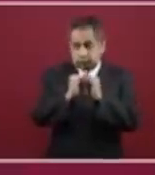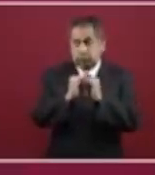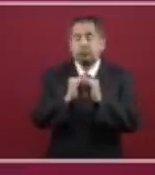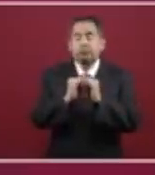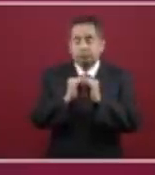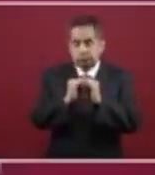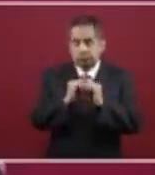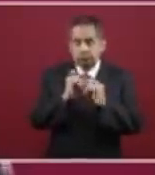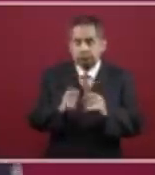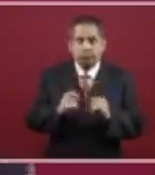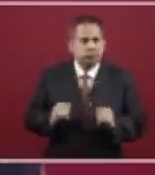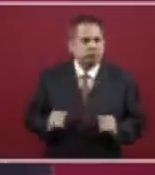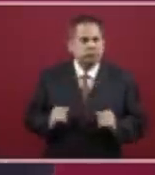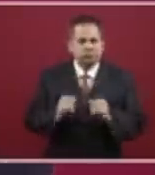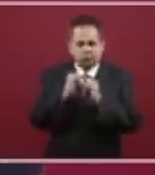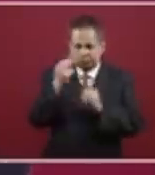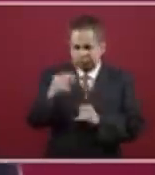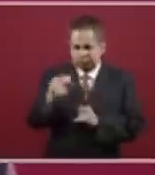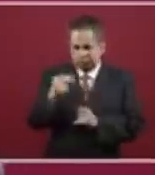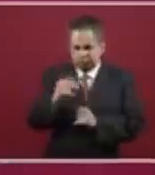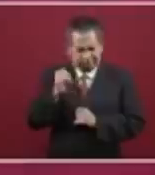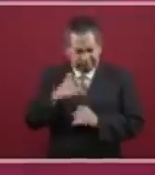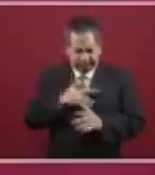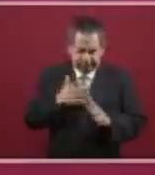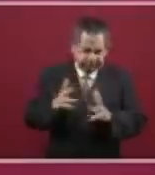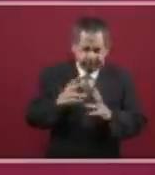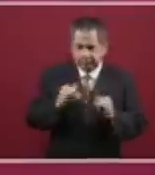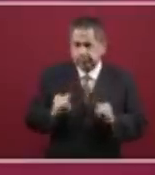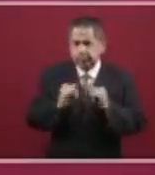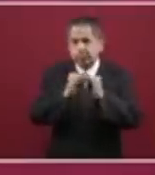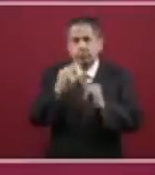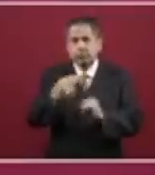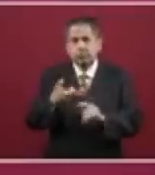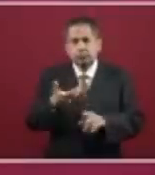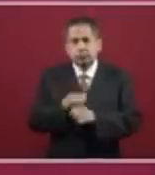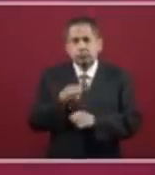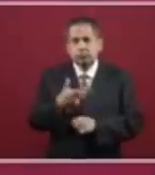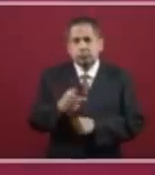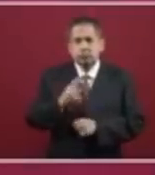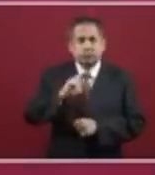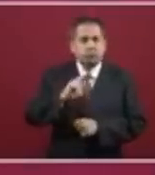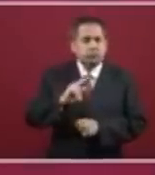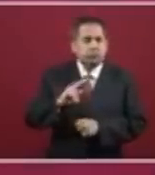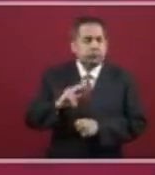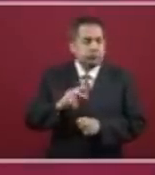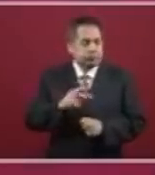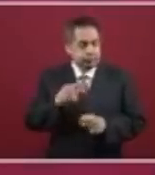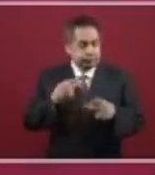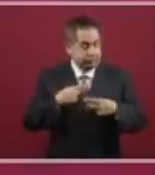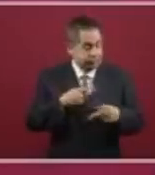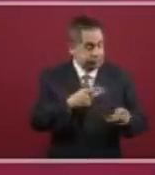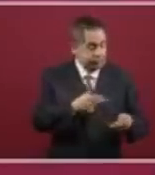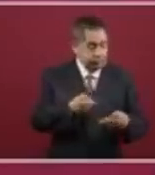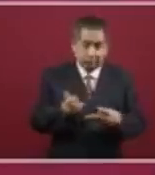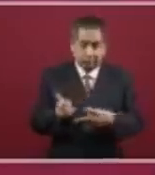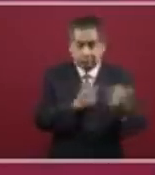que se va a llamar algo así como devolverle al pueblo lo robado,